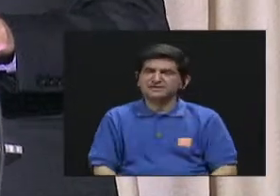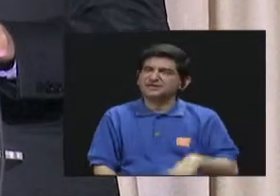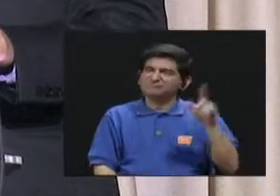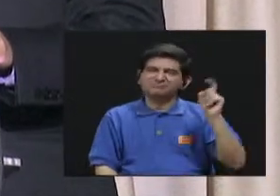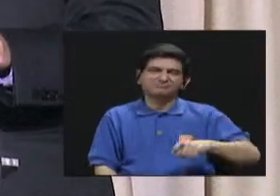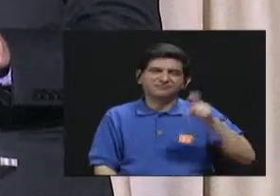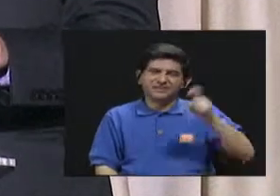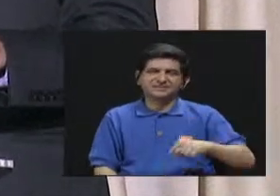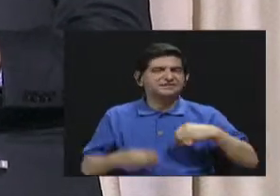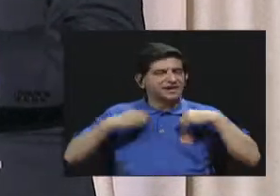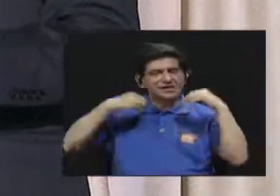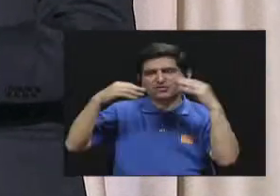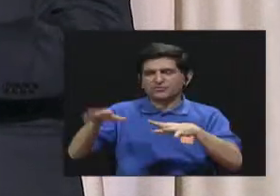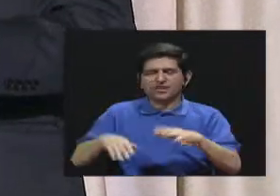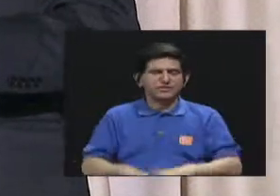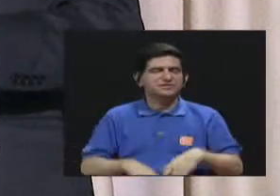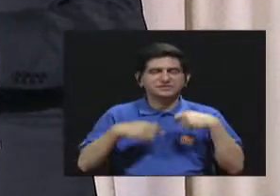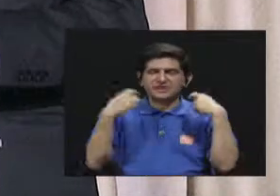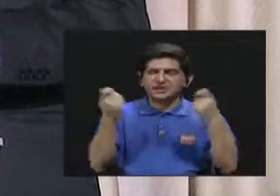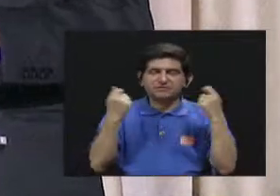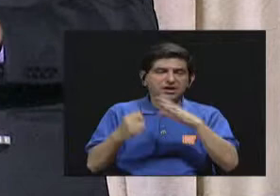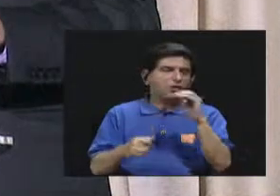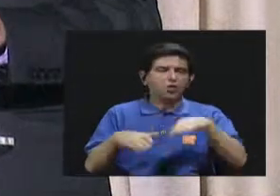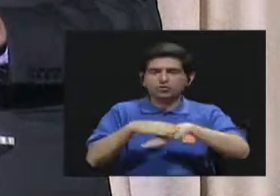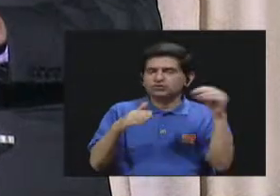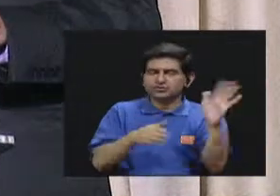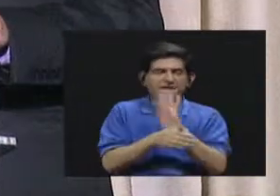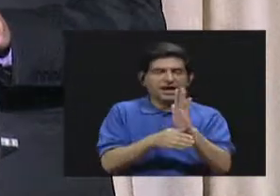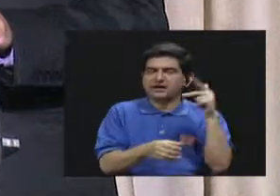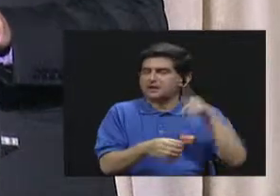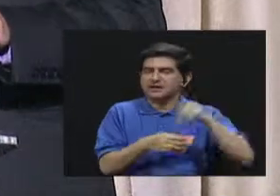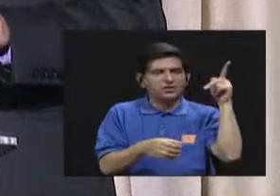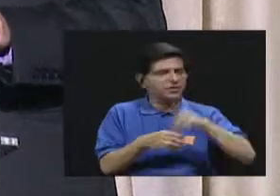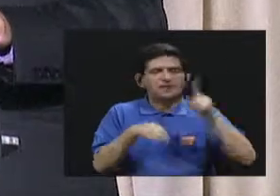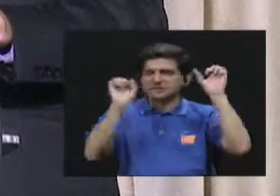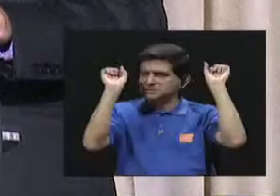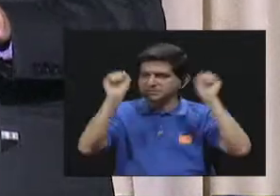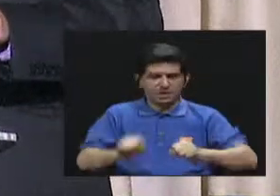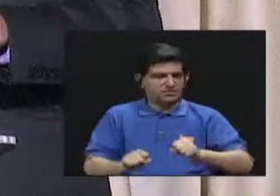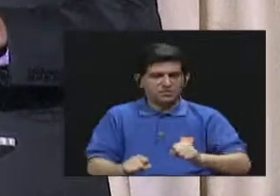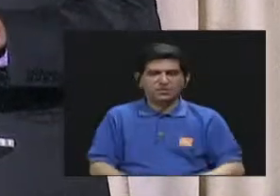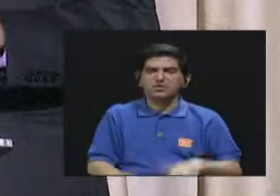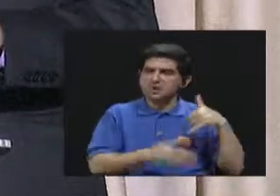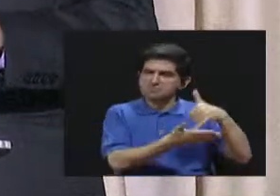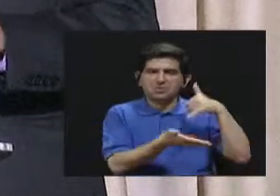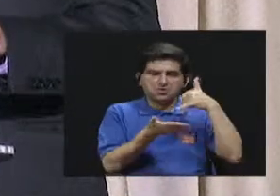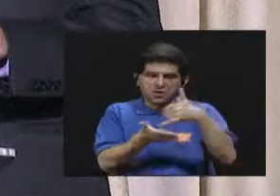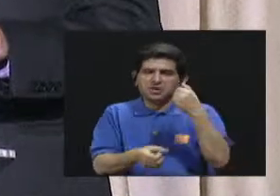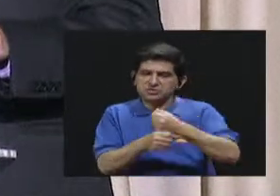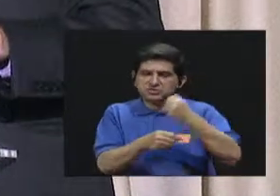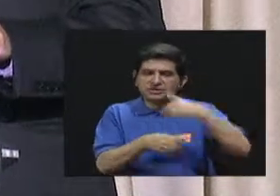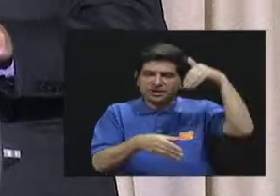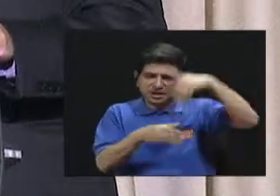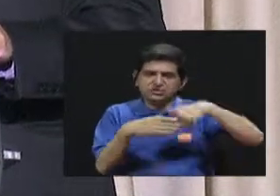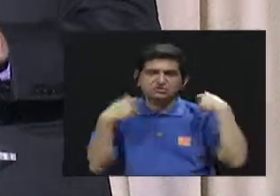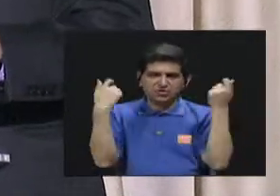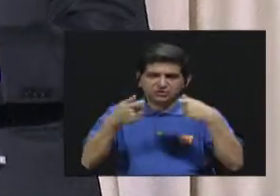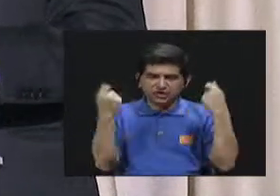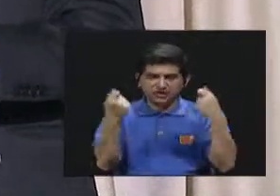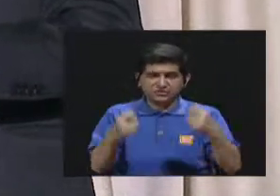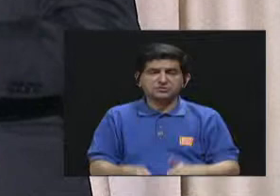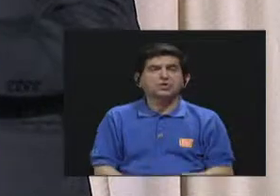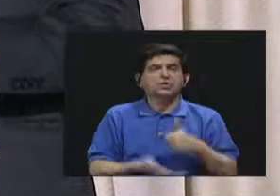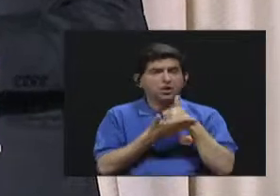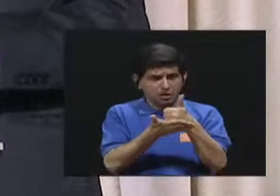renunciar al festival o sacar la película, y tampoco podían participar por premios si estaban trabajando en el festival. Entonces me ayudaron muchísimo con